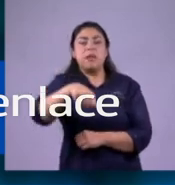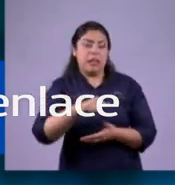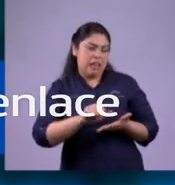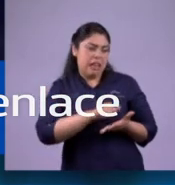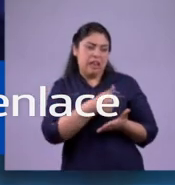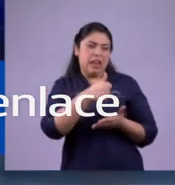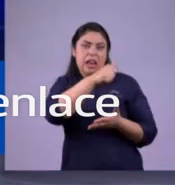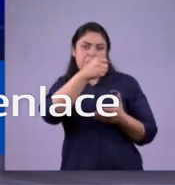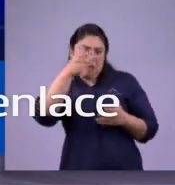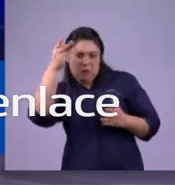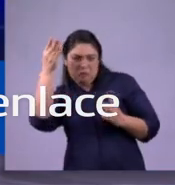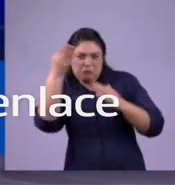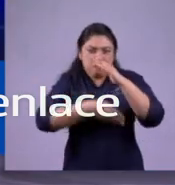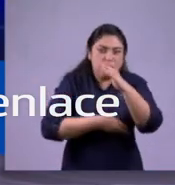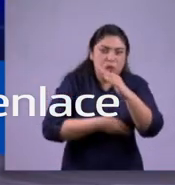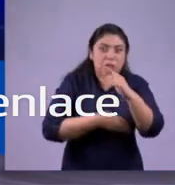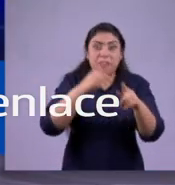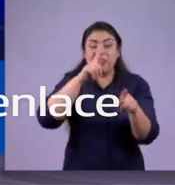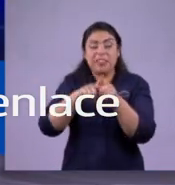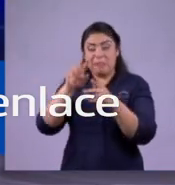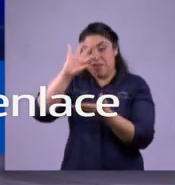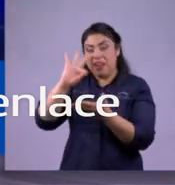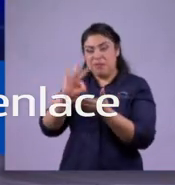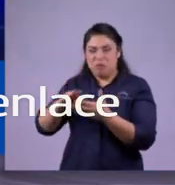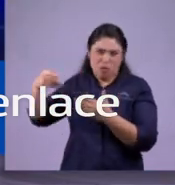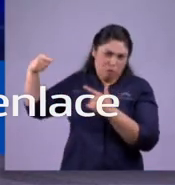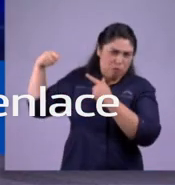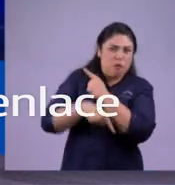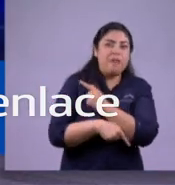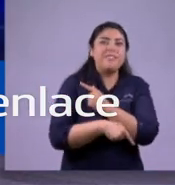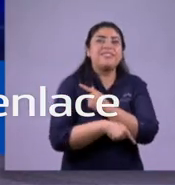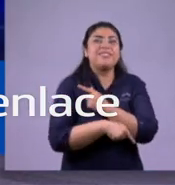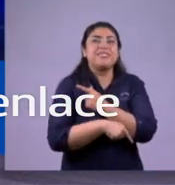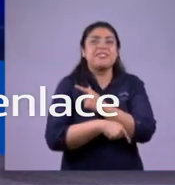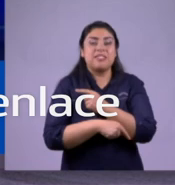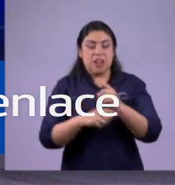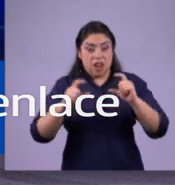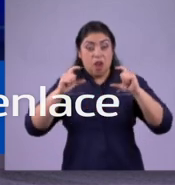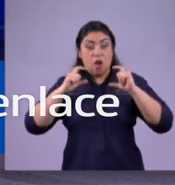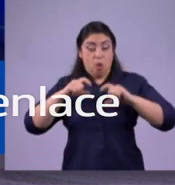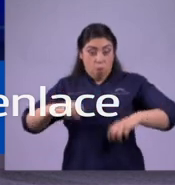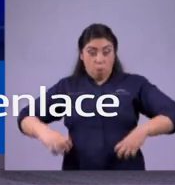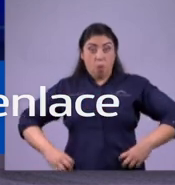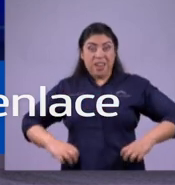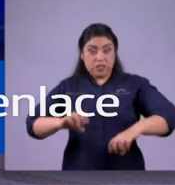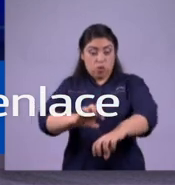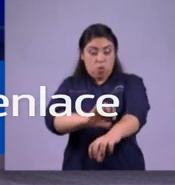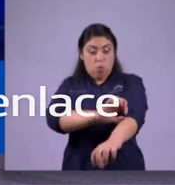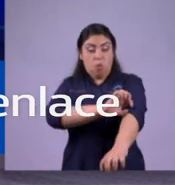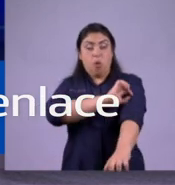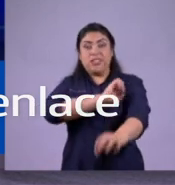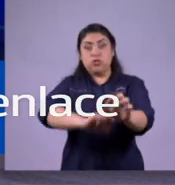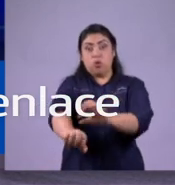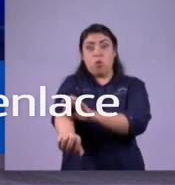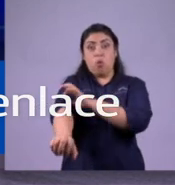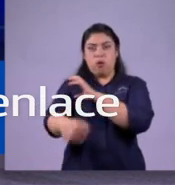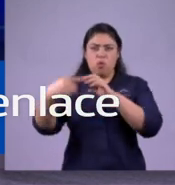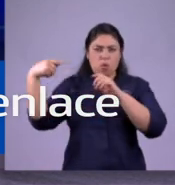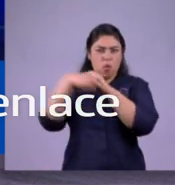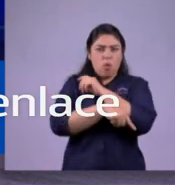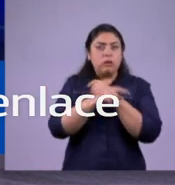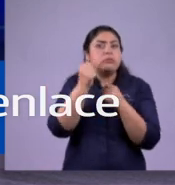las emociones y el espíritu que es el que se conecta con dios las coyunturas y los tuétanos y diciendo los pensamientos y las